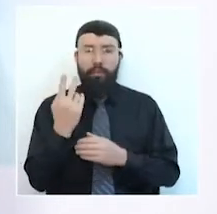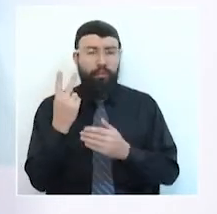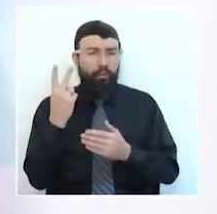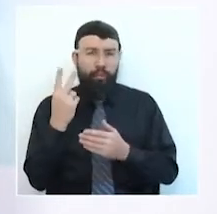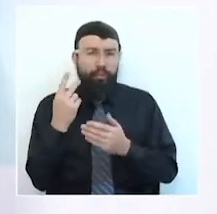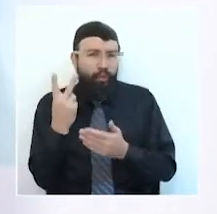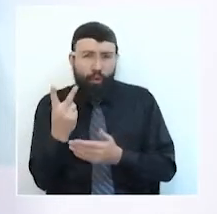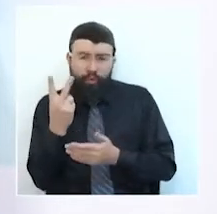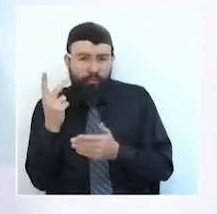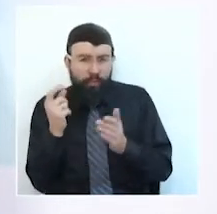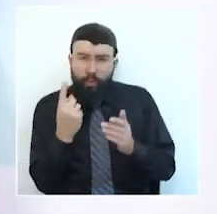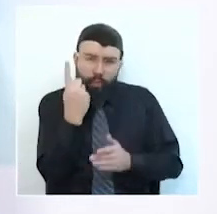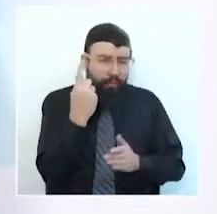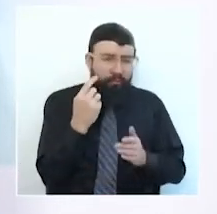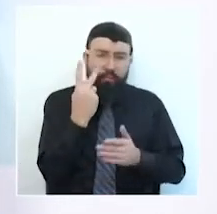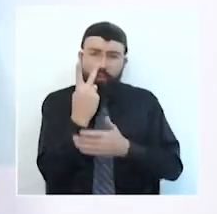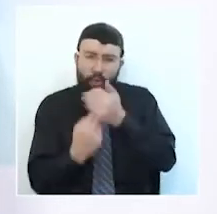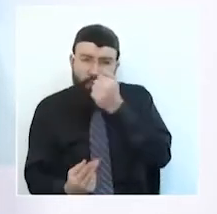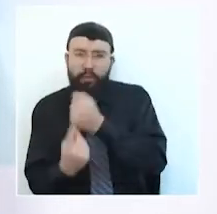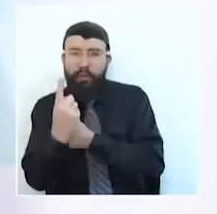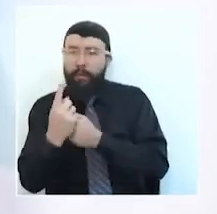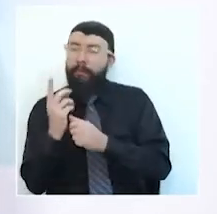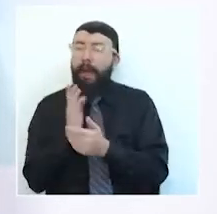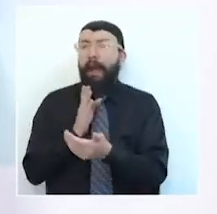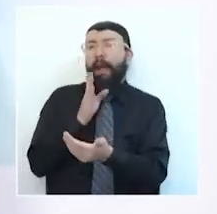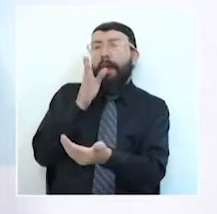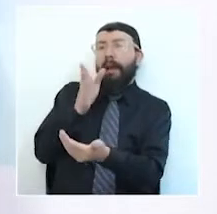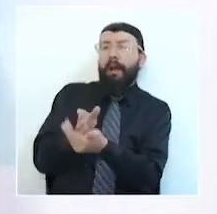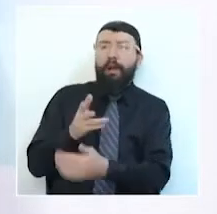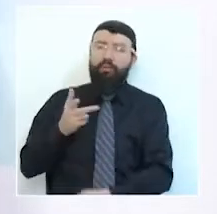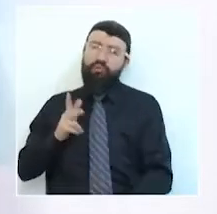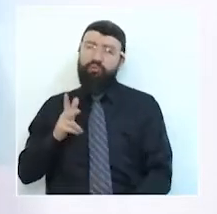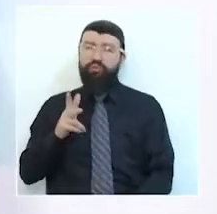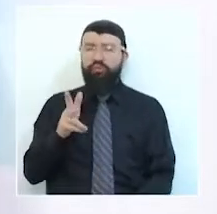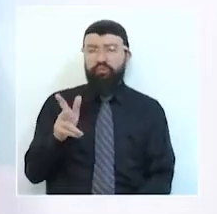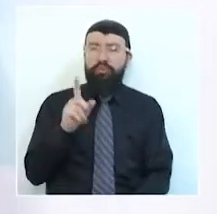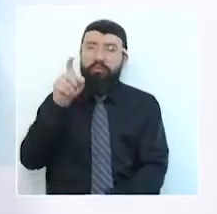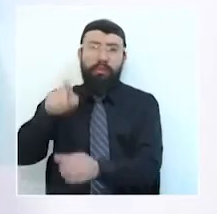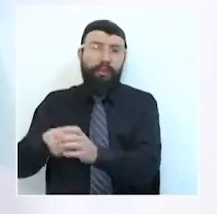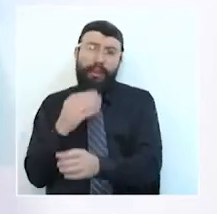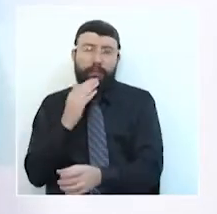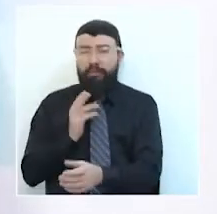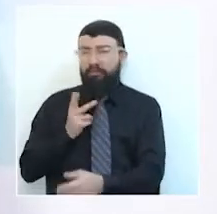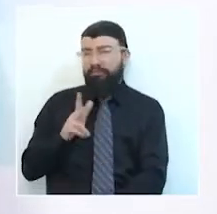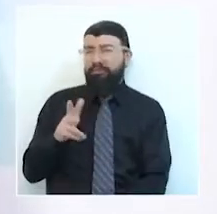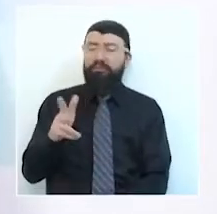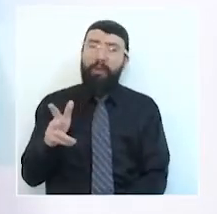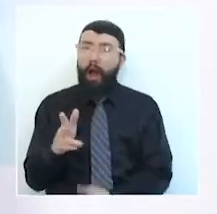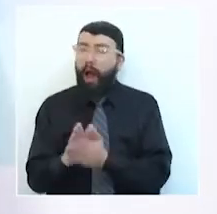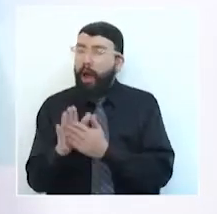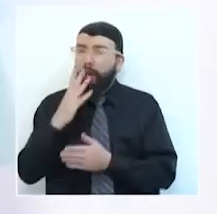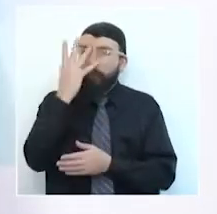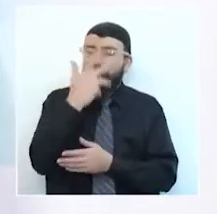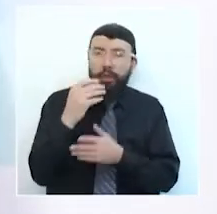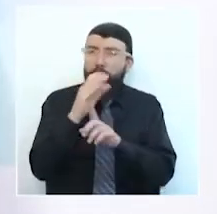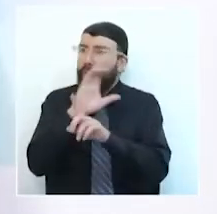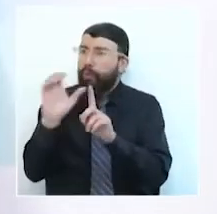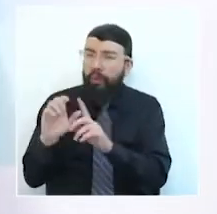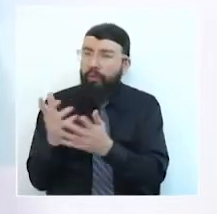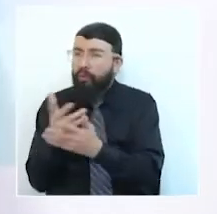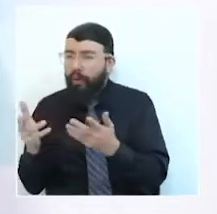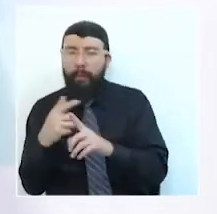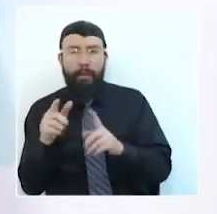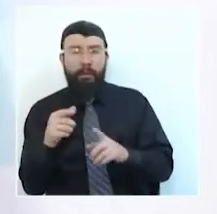destino a conocer un lugar pero también un viaje transformador y eso es algo muy importante porque el mundo